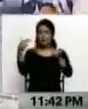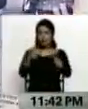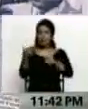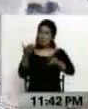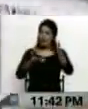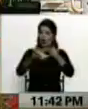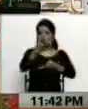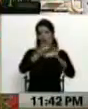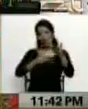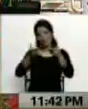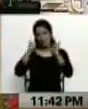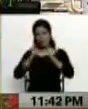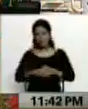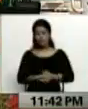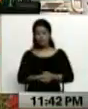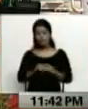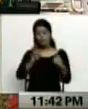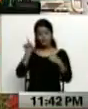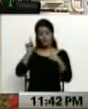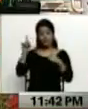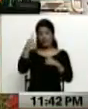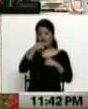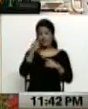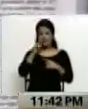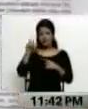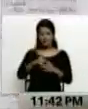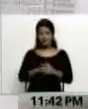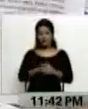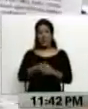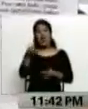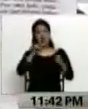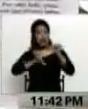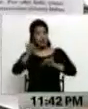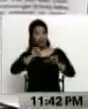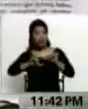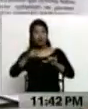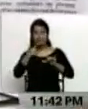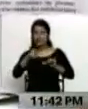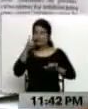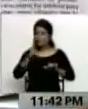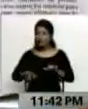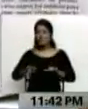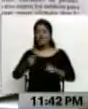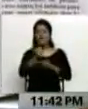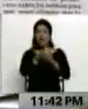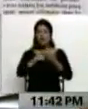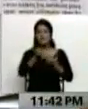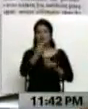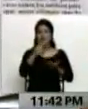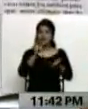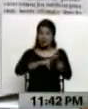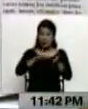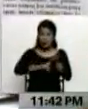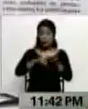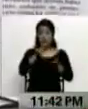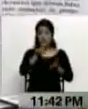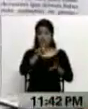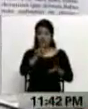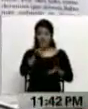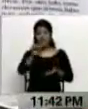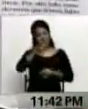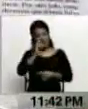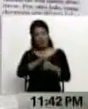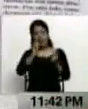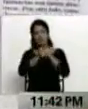mercados petroleros Miren esta hoyas laboratorios insisten en privatización de farmacias del instituto venezolano de los